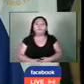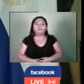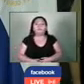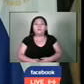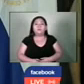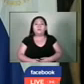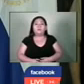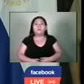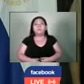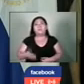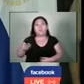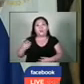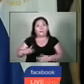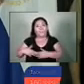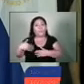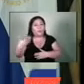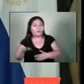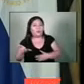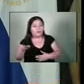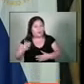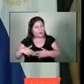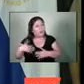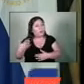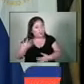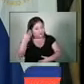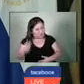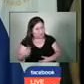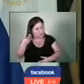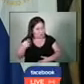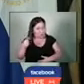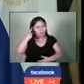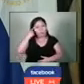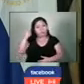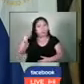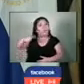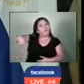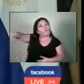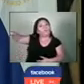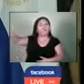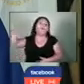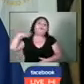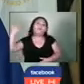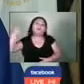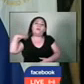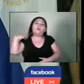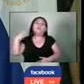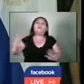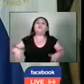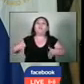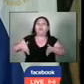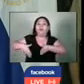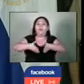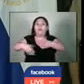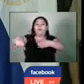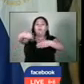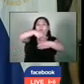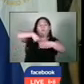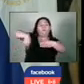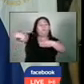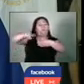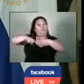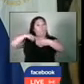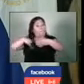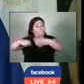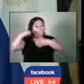Unos días después, hace un par de días, estuvimos en San Miguel inaugurando el periférico Gerardo Barrios, la obra vial más